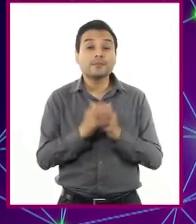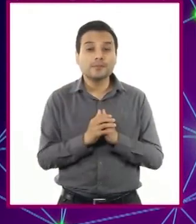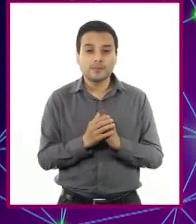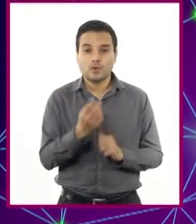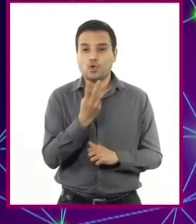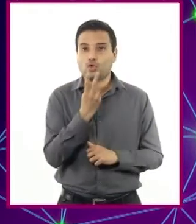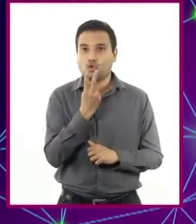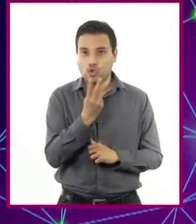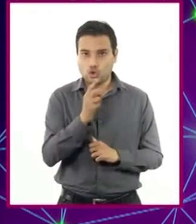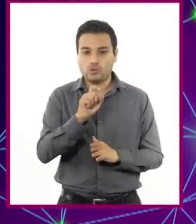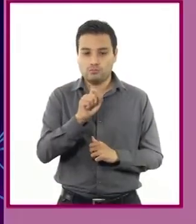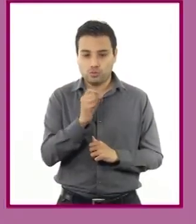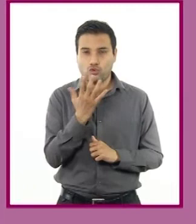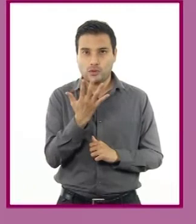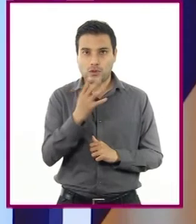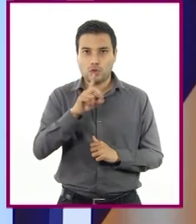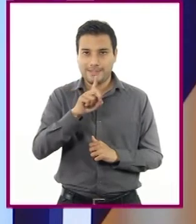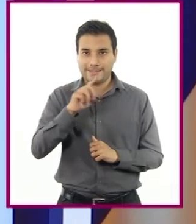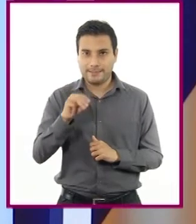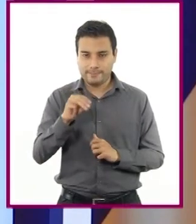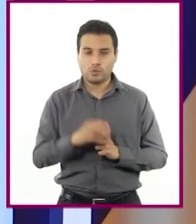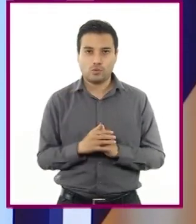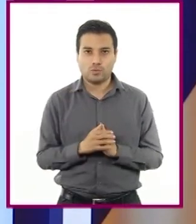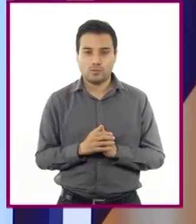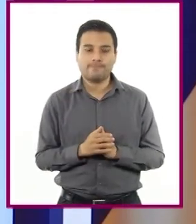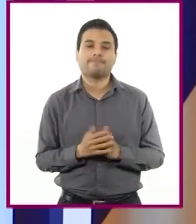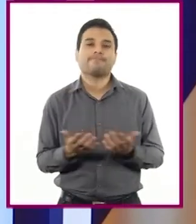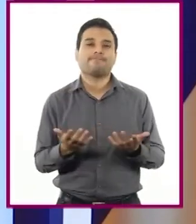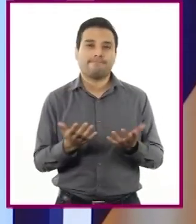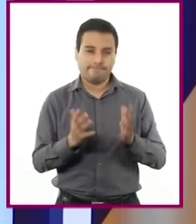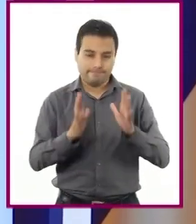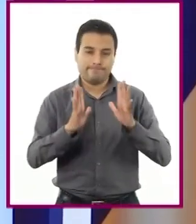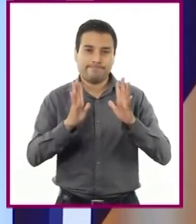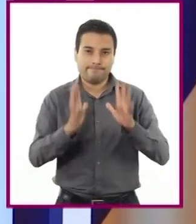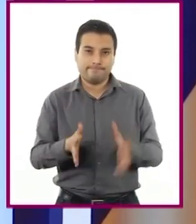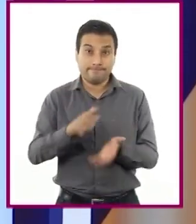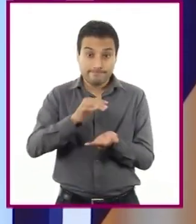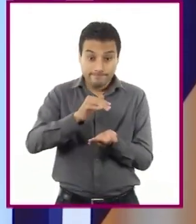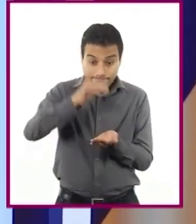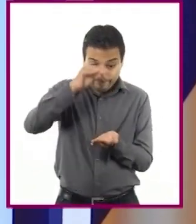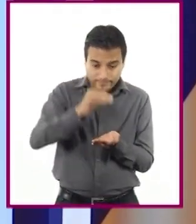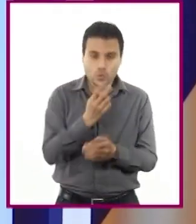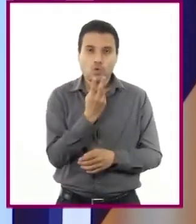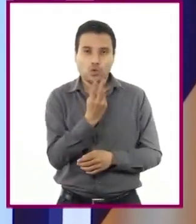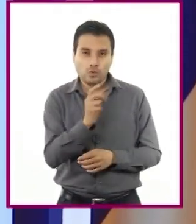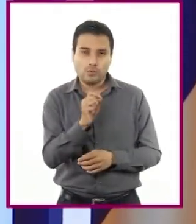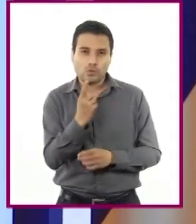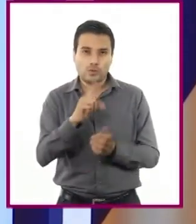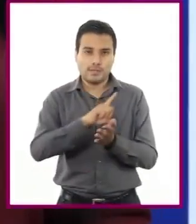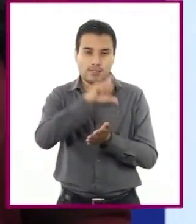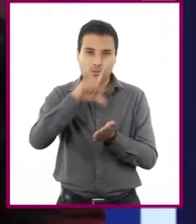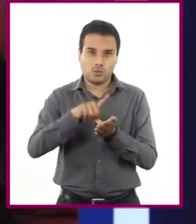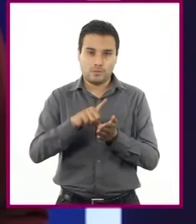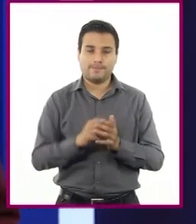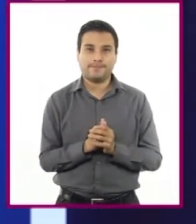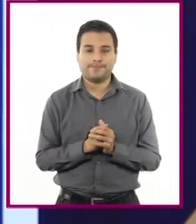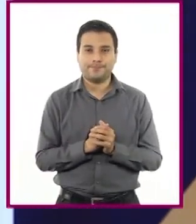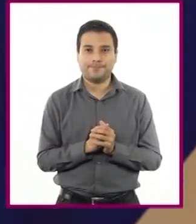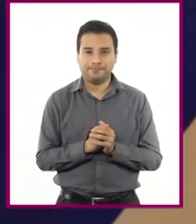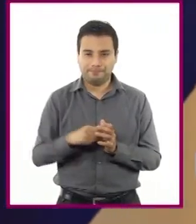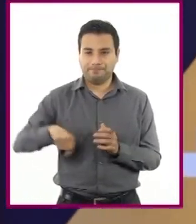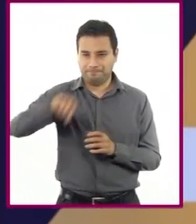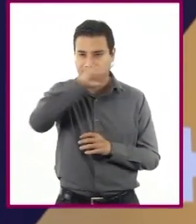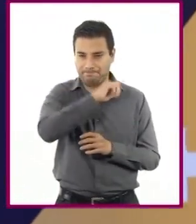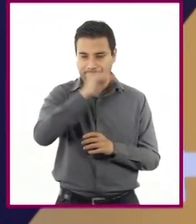de 2.5 decímetros para que contenga 2.1 litros de jugo.